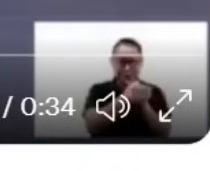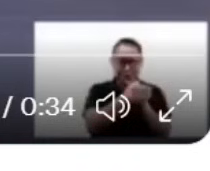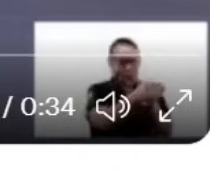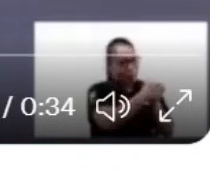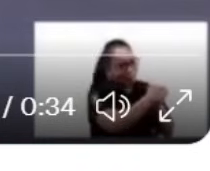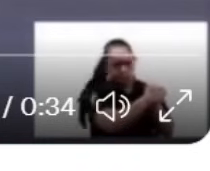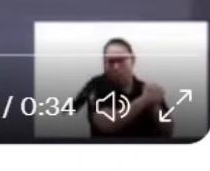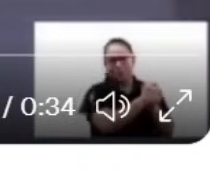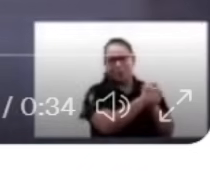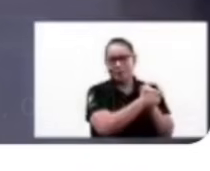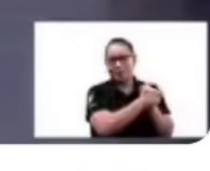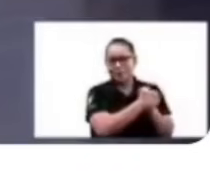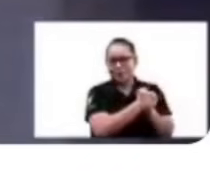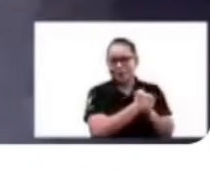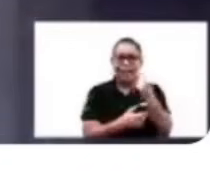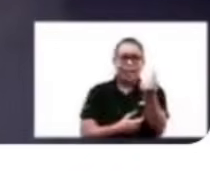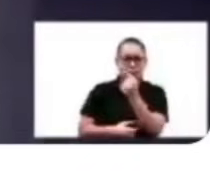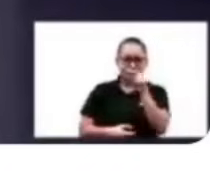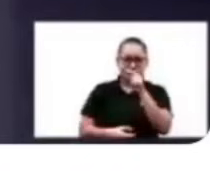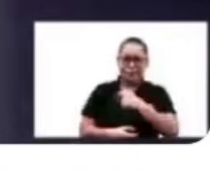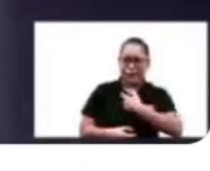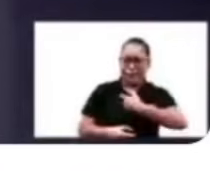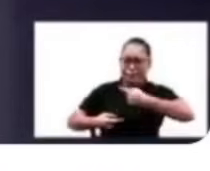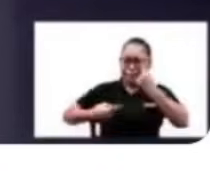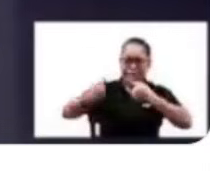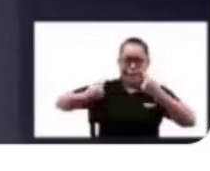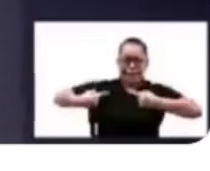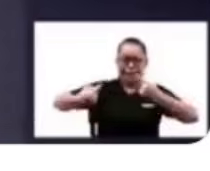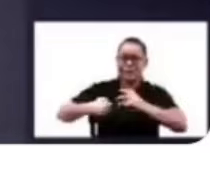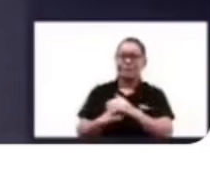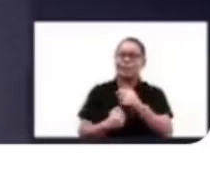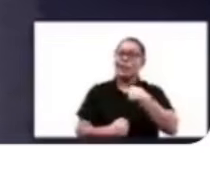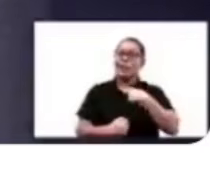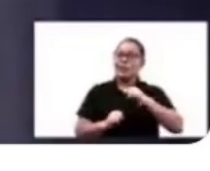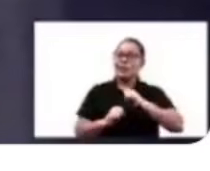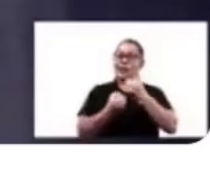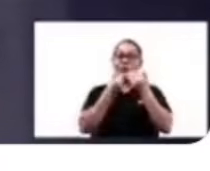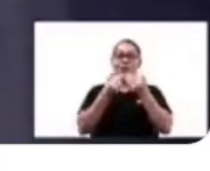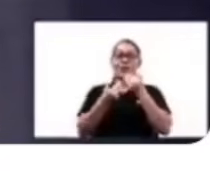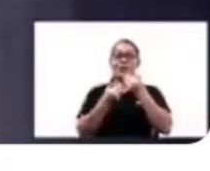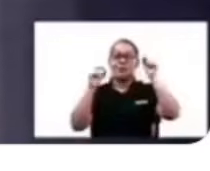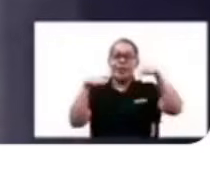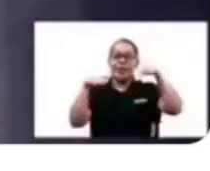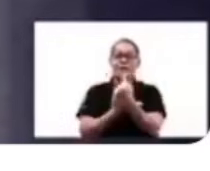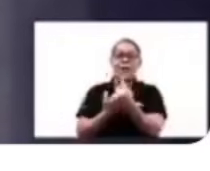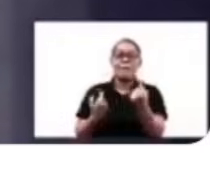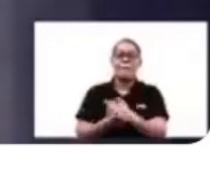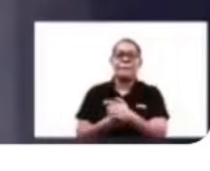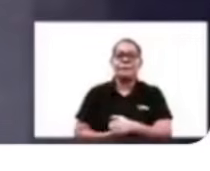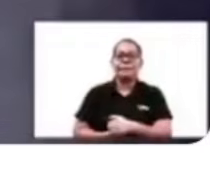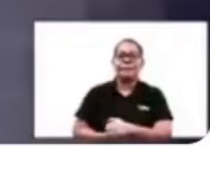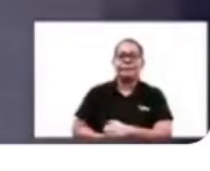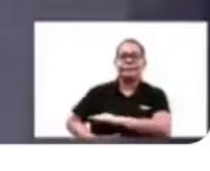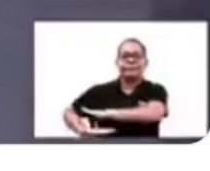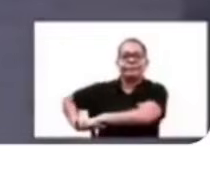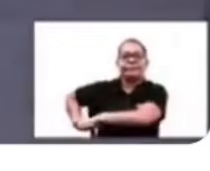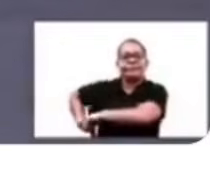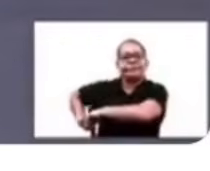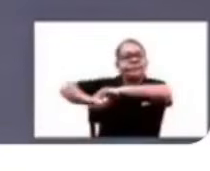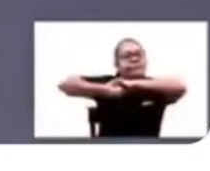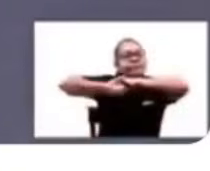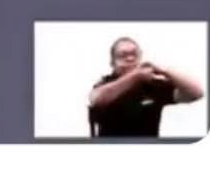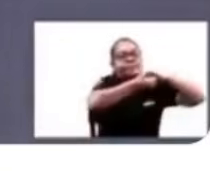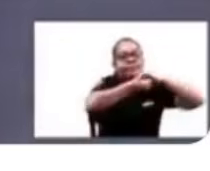ganado. Hoy les quiero hablar de algo maravilloso, y es de los chineados. Diga conmigo, los chineados. ¿Y quiénes son los